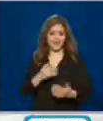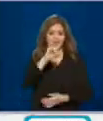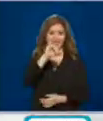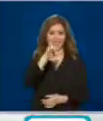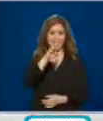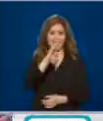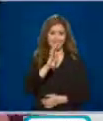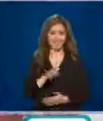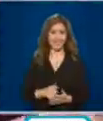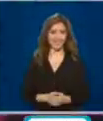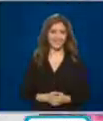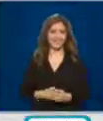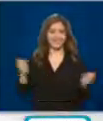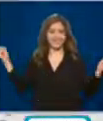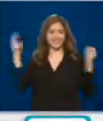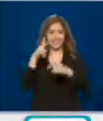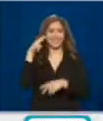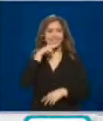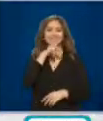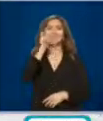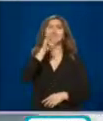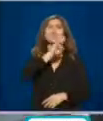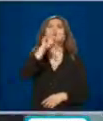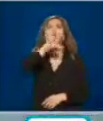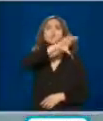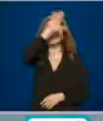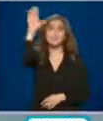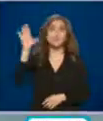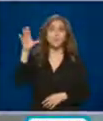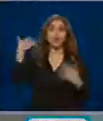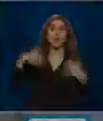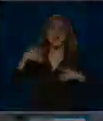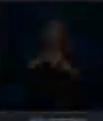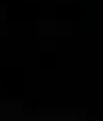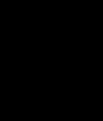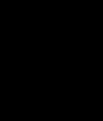vemos. Ah, no es cierto, cielito lindo. Ah, no, no es cierto, hay Jalisco, no te rajes. Bueno.